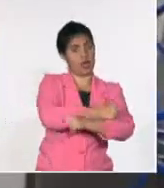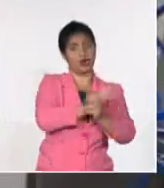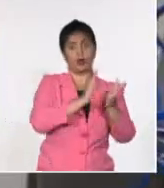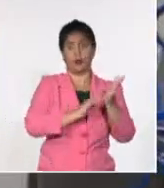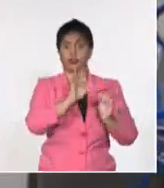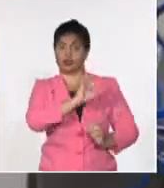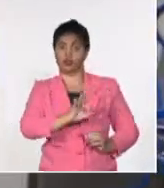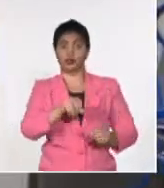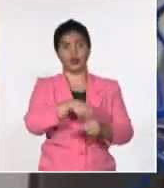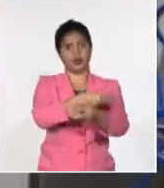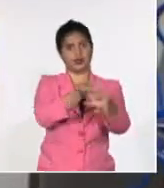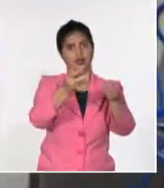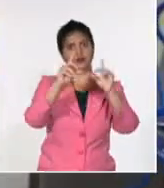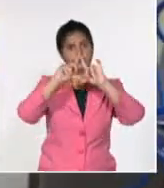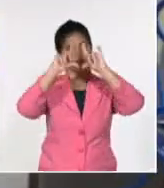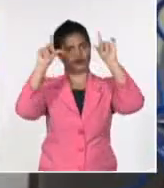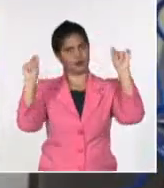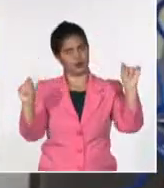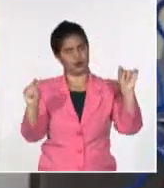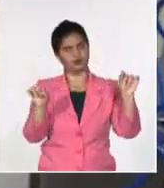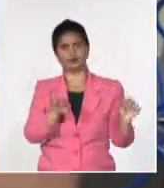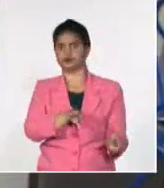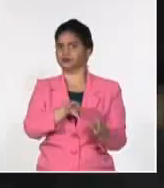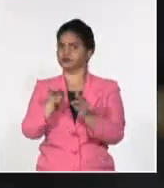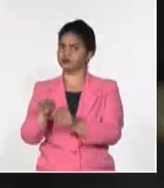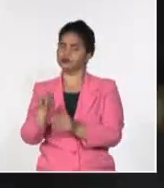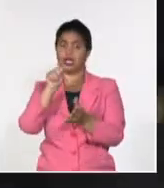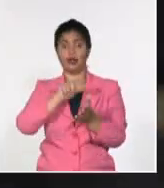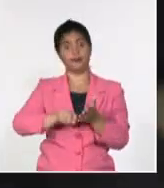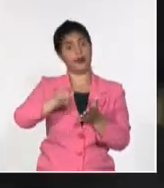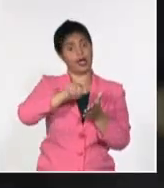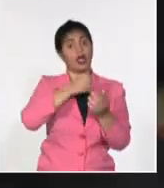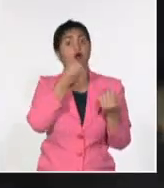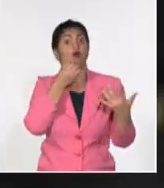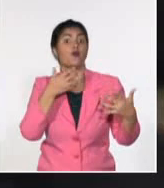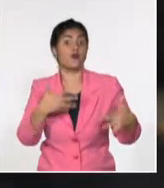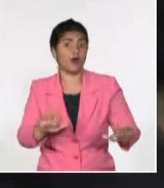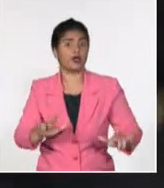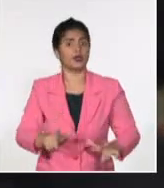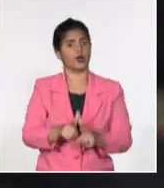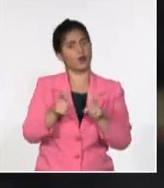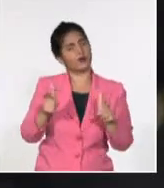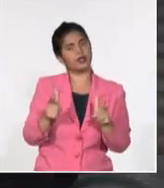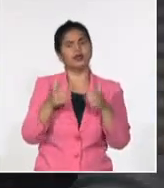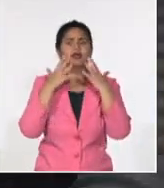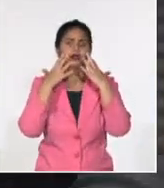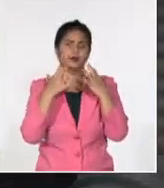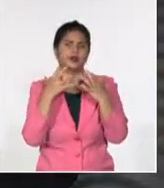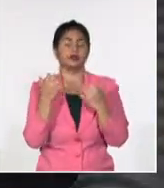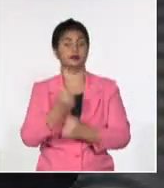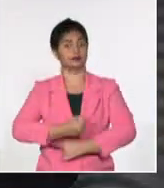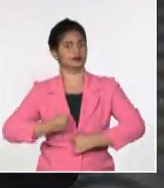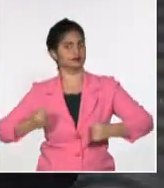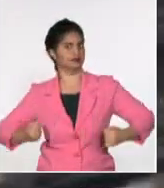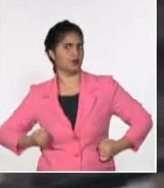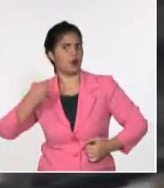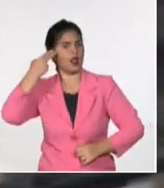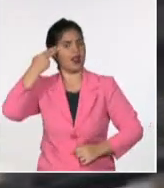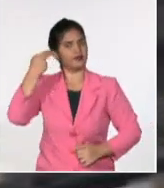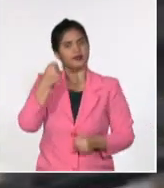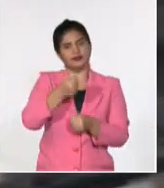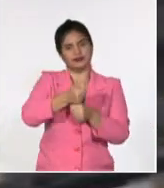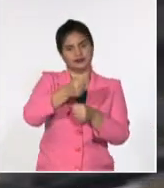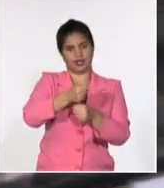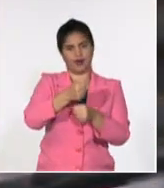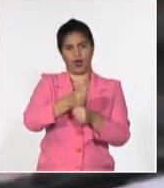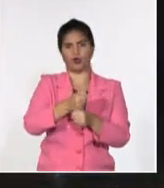país. Para cumplir con ese propósito, mucho aporta la inventiva del personal técnico. Durante las últimas semanas, los ingenieros de la fábrica lograron